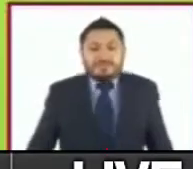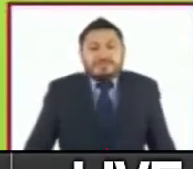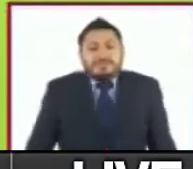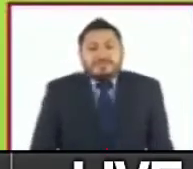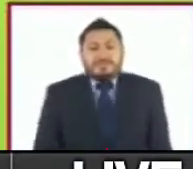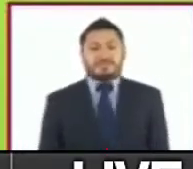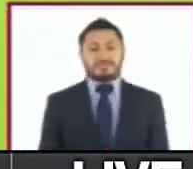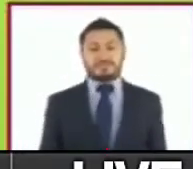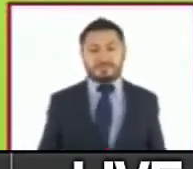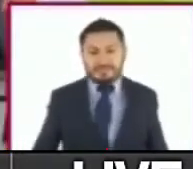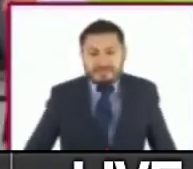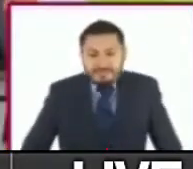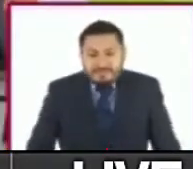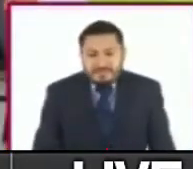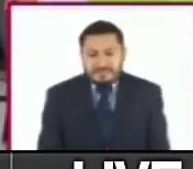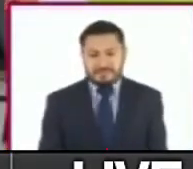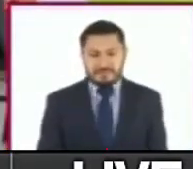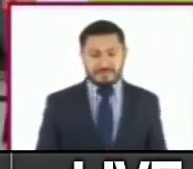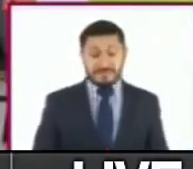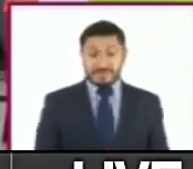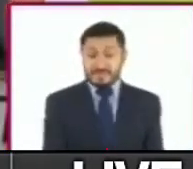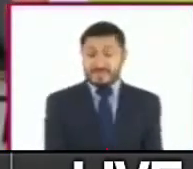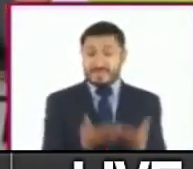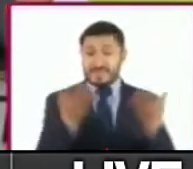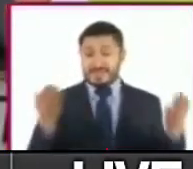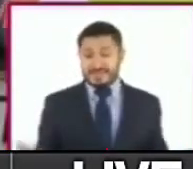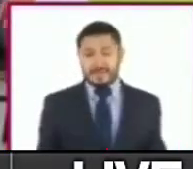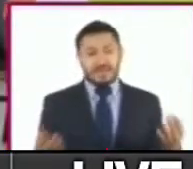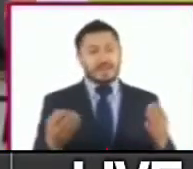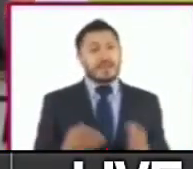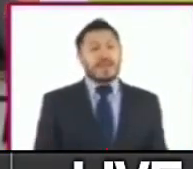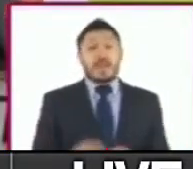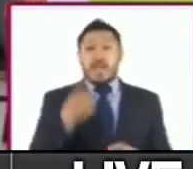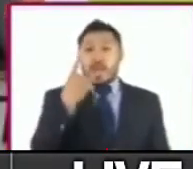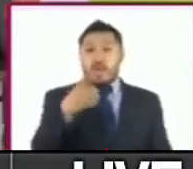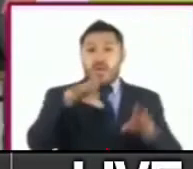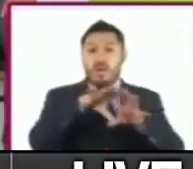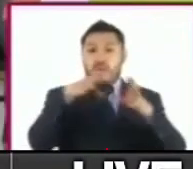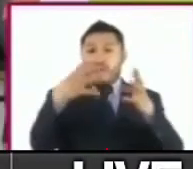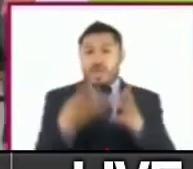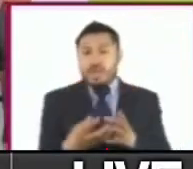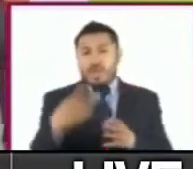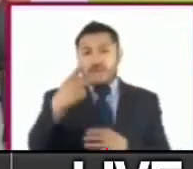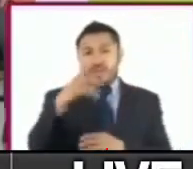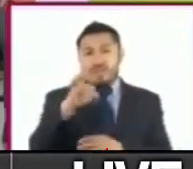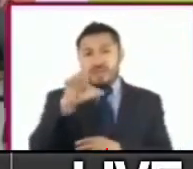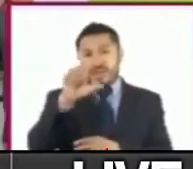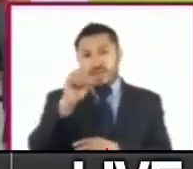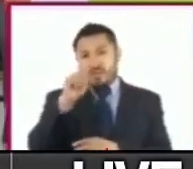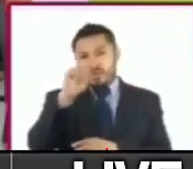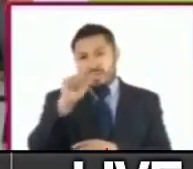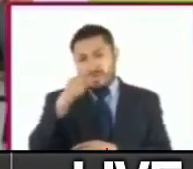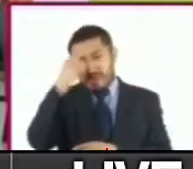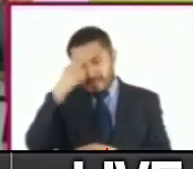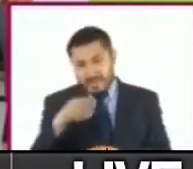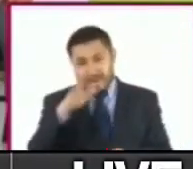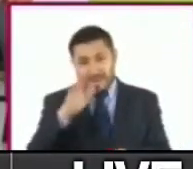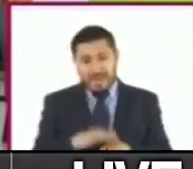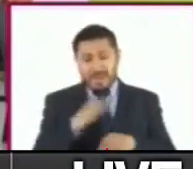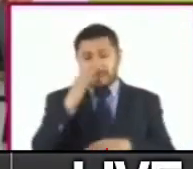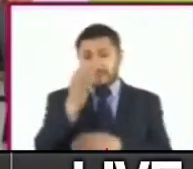Eso, muy bien. A continuación, les daré una pelota para que podamos hacer los demás